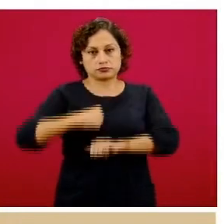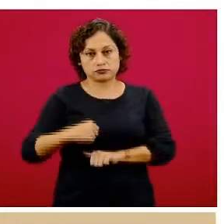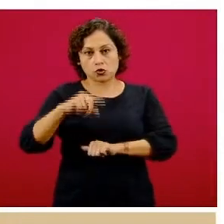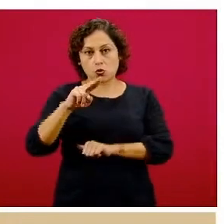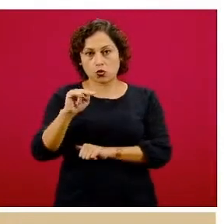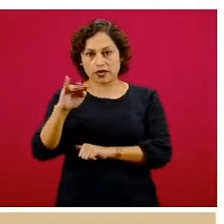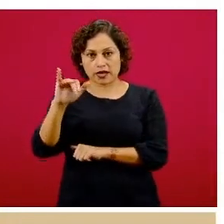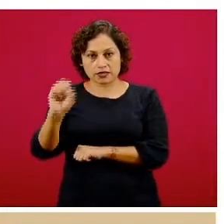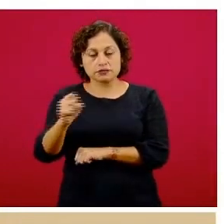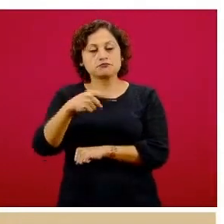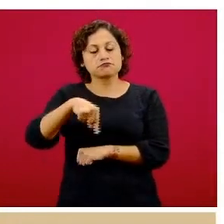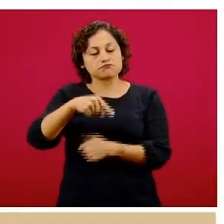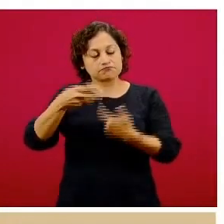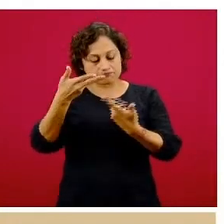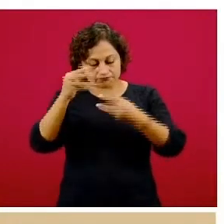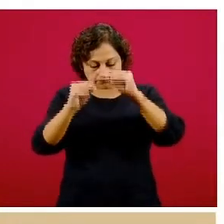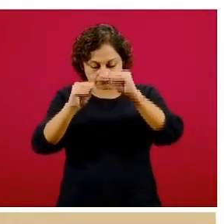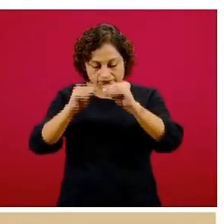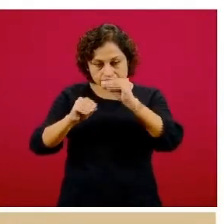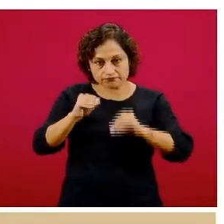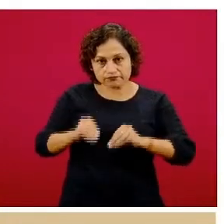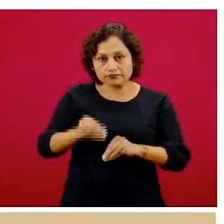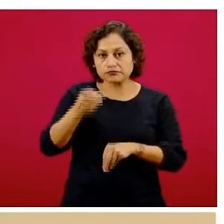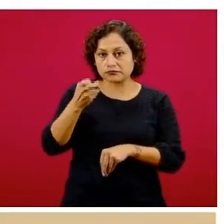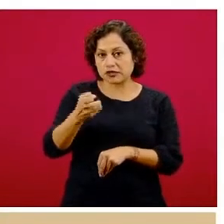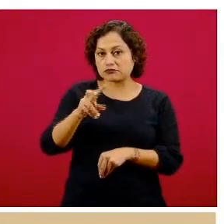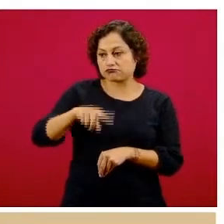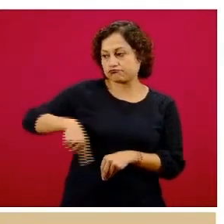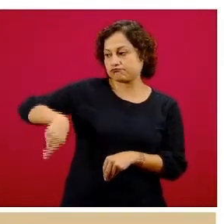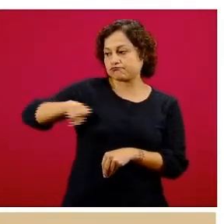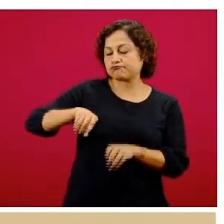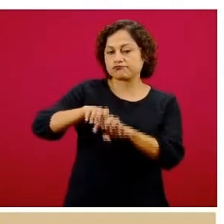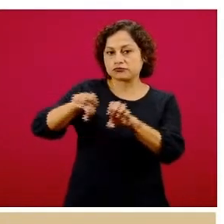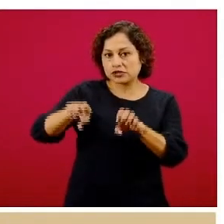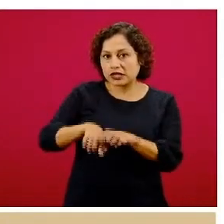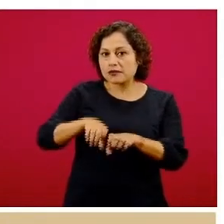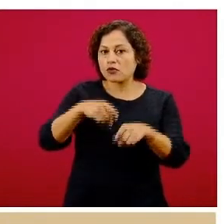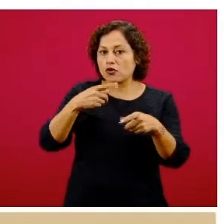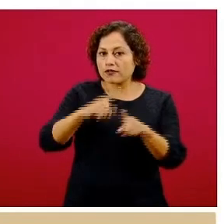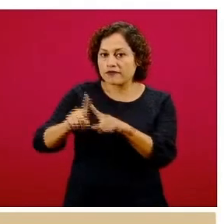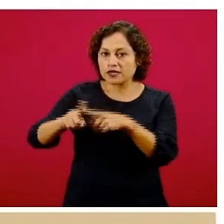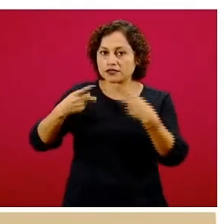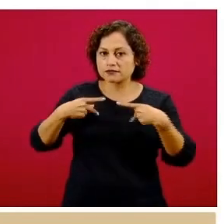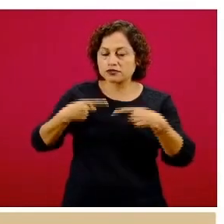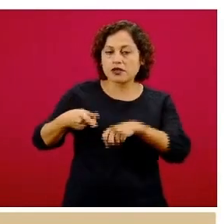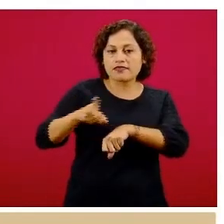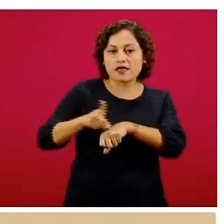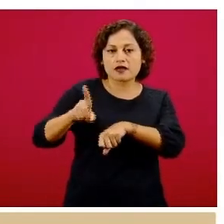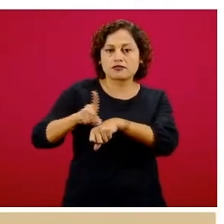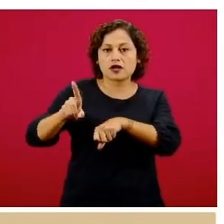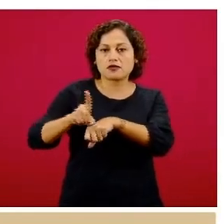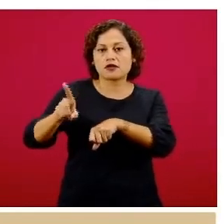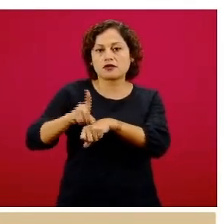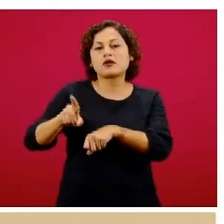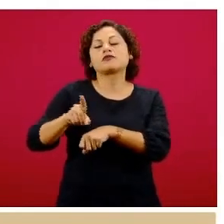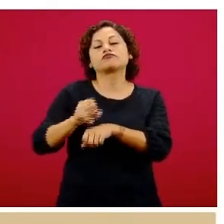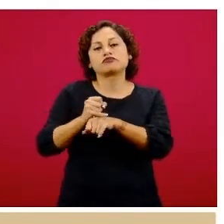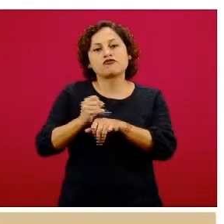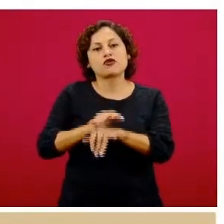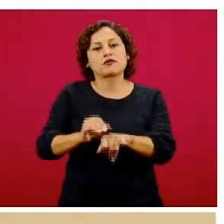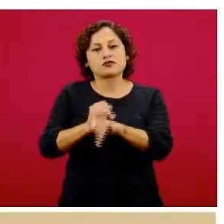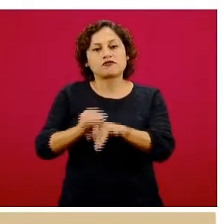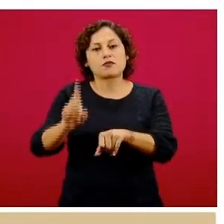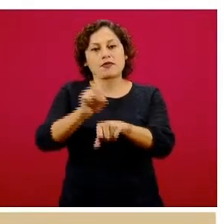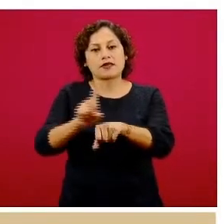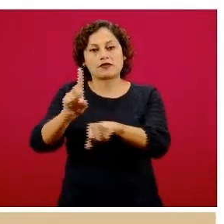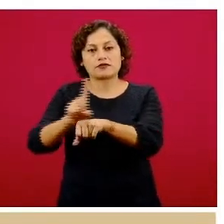Epidemiológica, a quienes también hay que reconocer el trabajo continuo y que todos los días estamos pues emitiendo esta información para